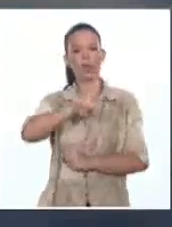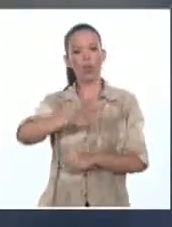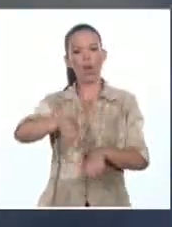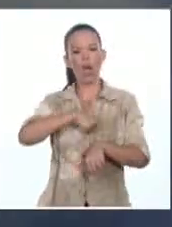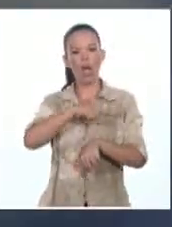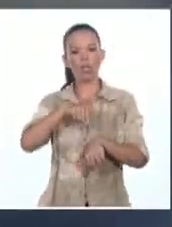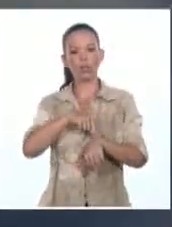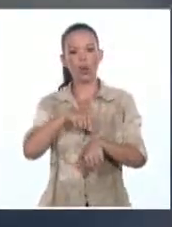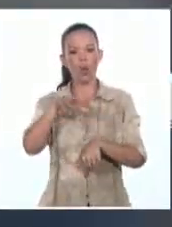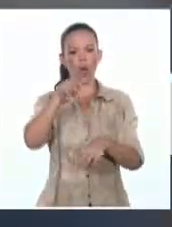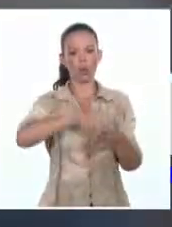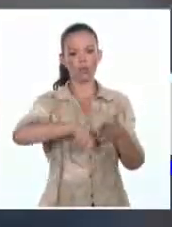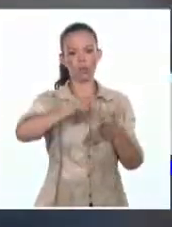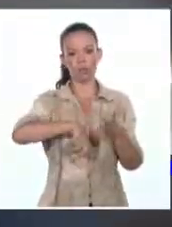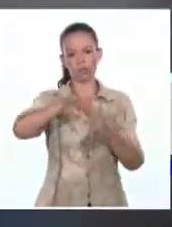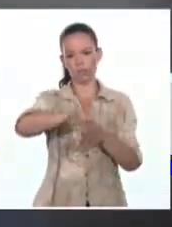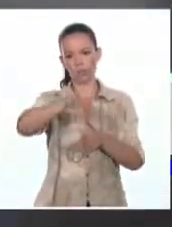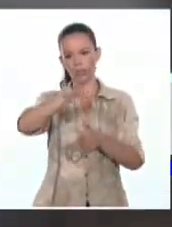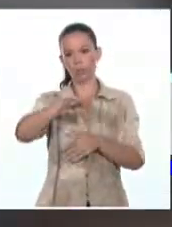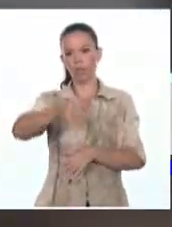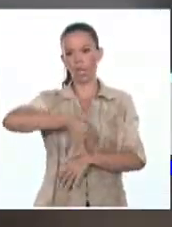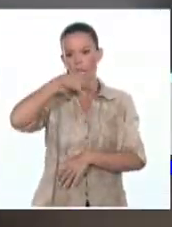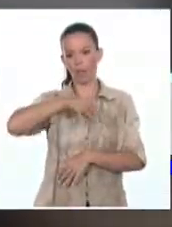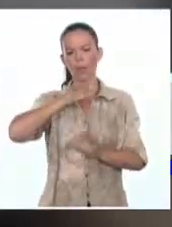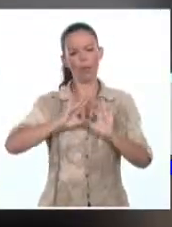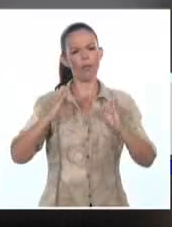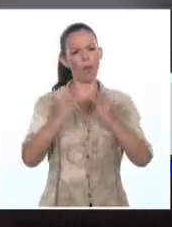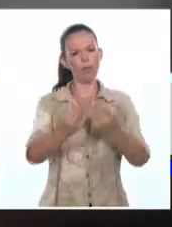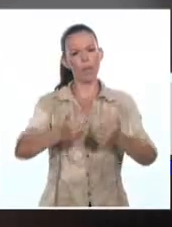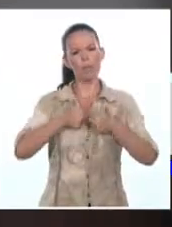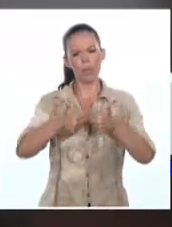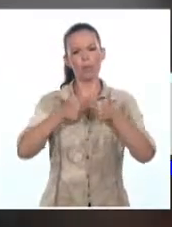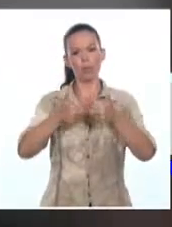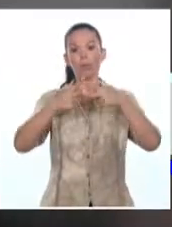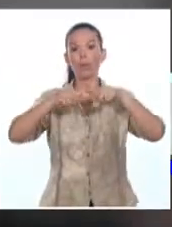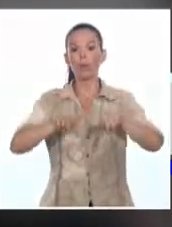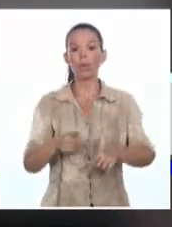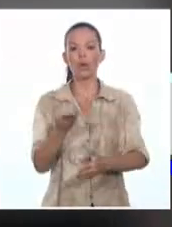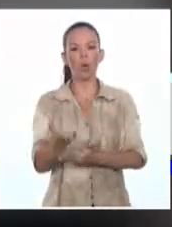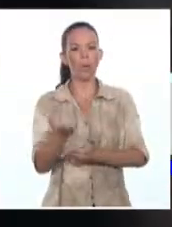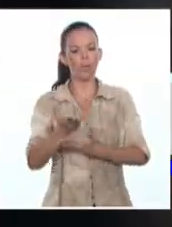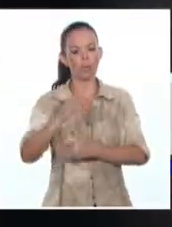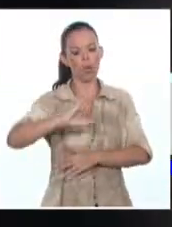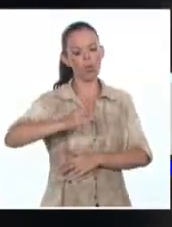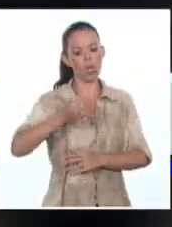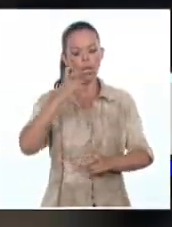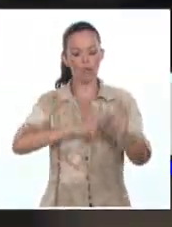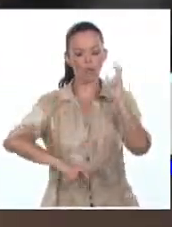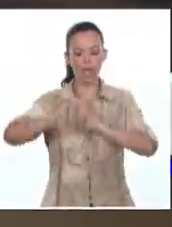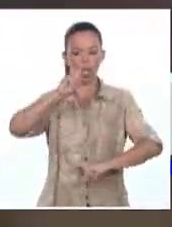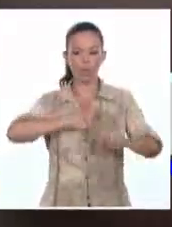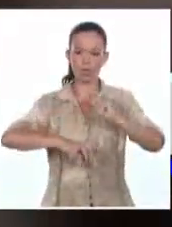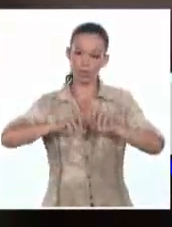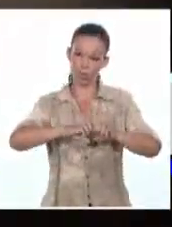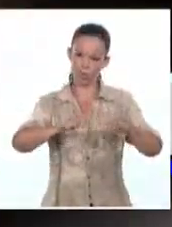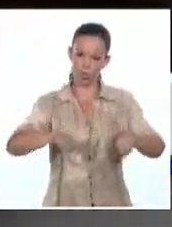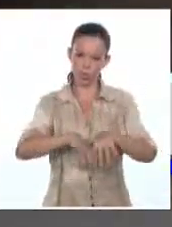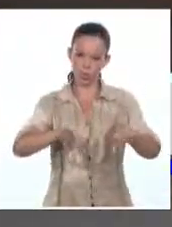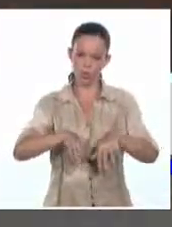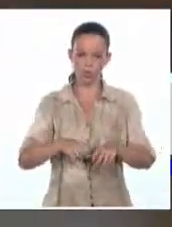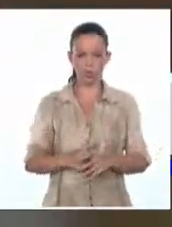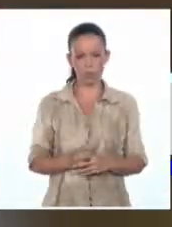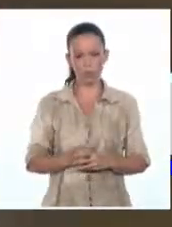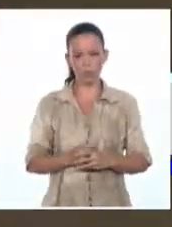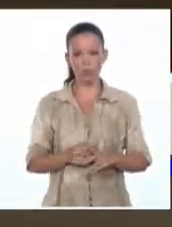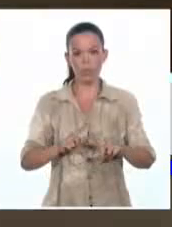al Ejecutivo aclaró que todos están bien, pero exigió una investigación de lo ocurrido en la mañana de este sábado en Guayaquil. Ese tipo de